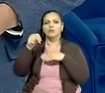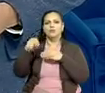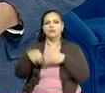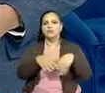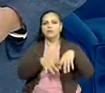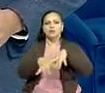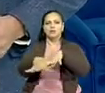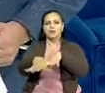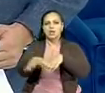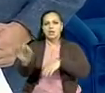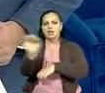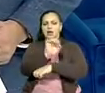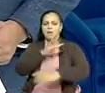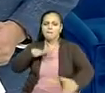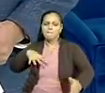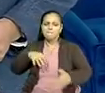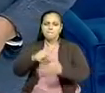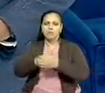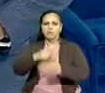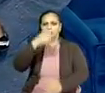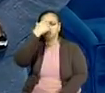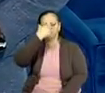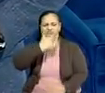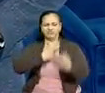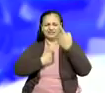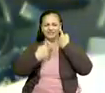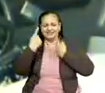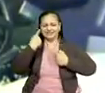de la ciudad de Guayaquil. Veamos la nota.